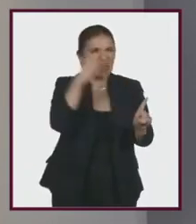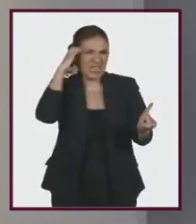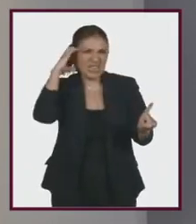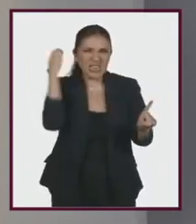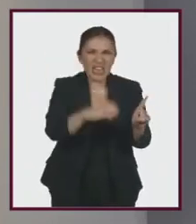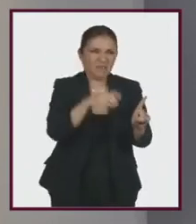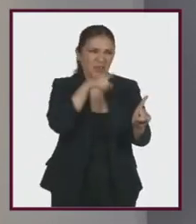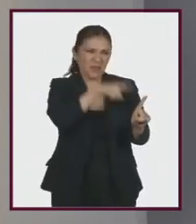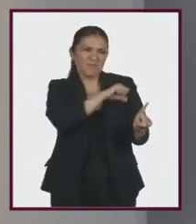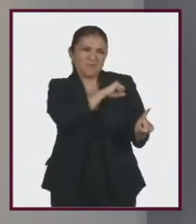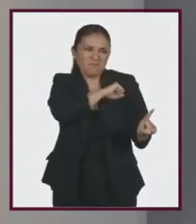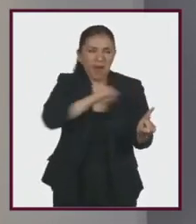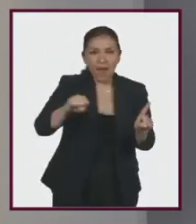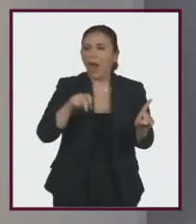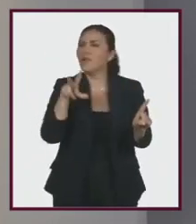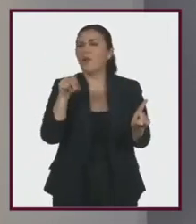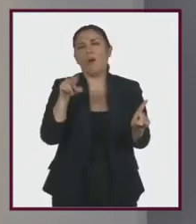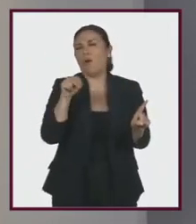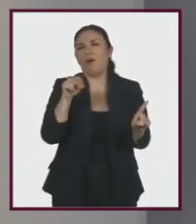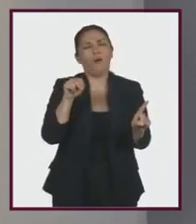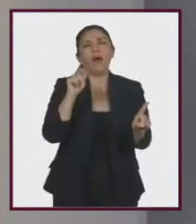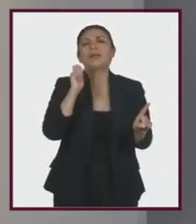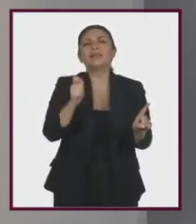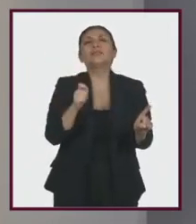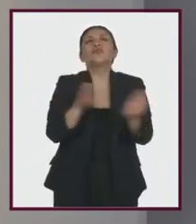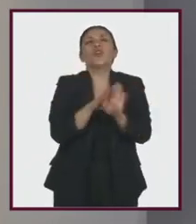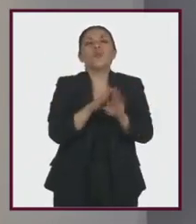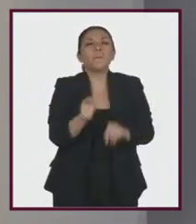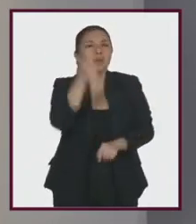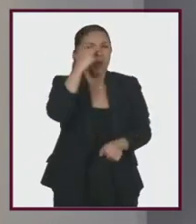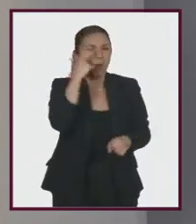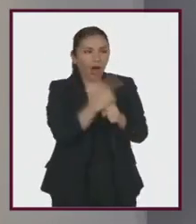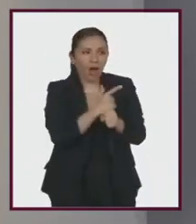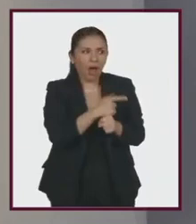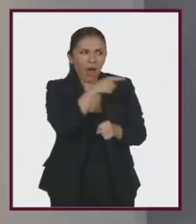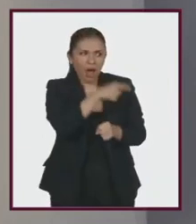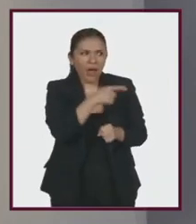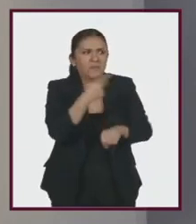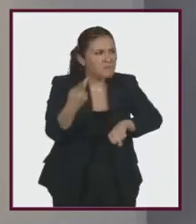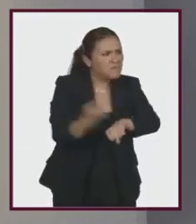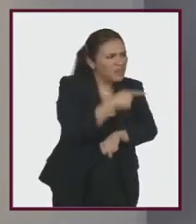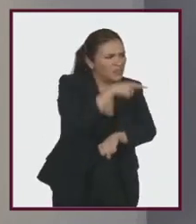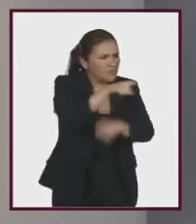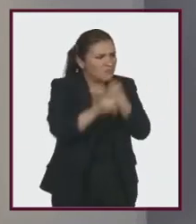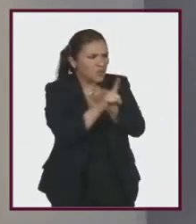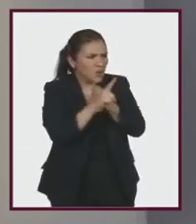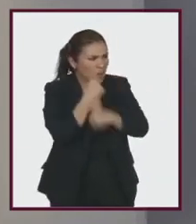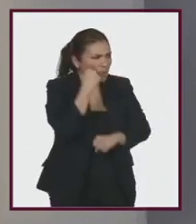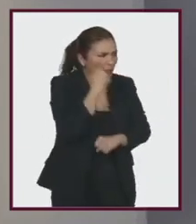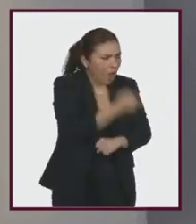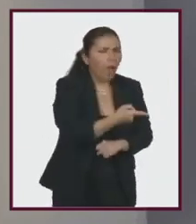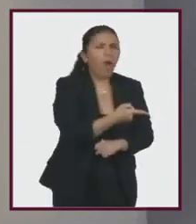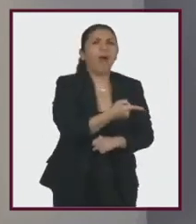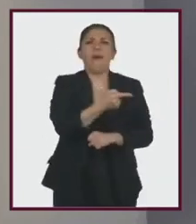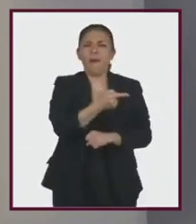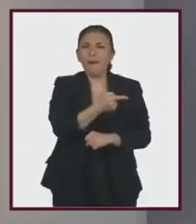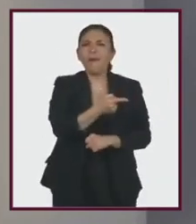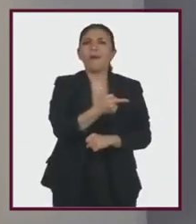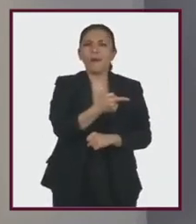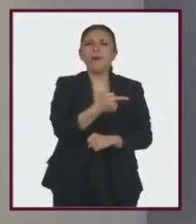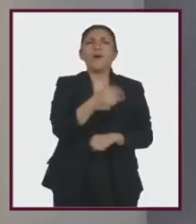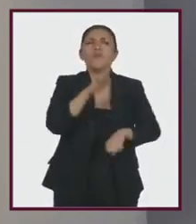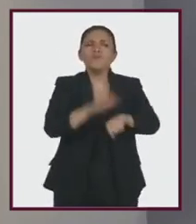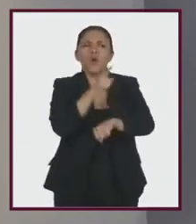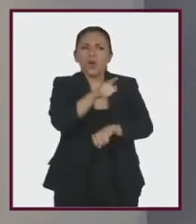juzgar a la persona que está consumiendo, ¿no? O sea, poder identificar qué es lo que está ocurriendo, qué lo ha llevado